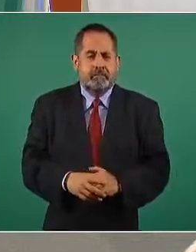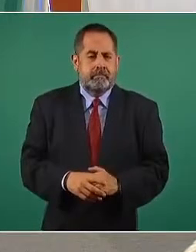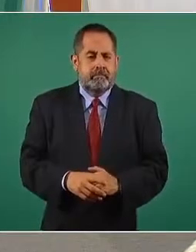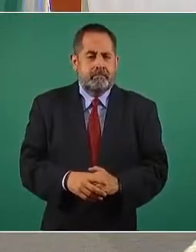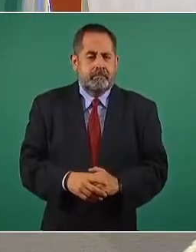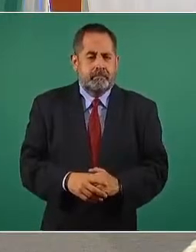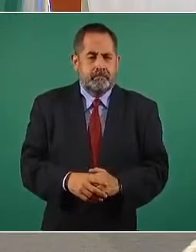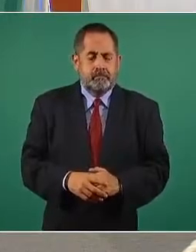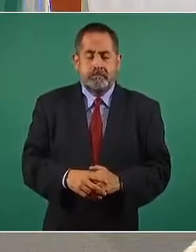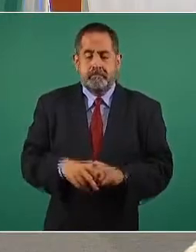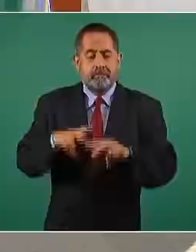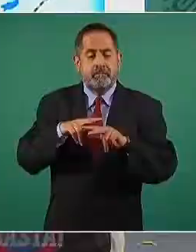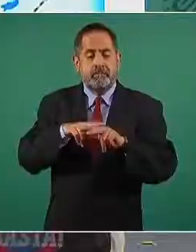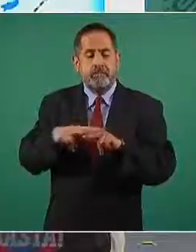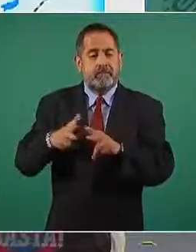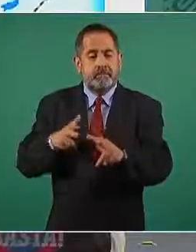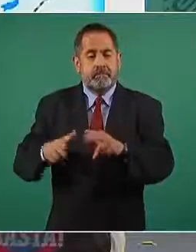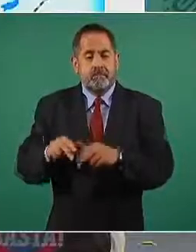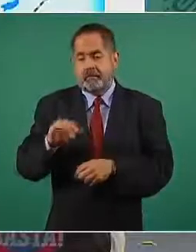Es el tren del Istmo